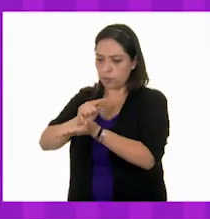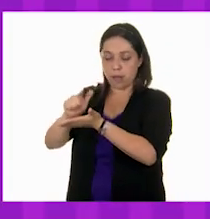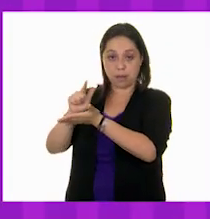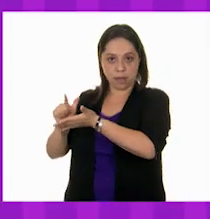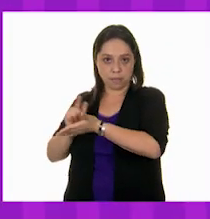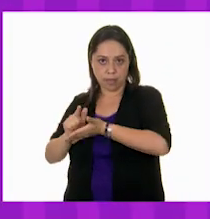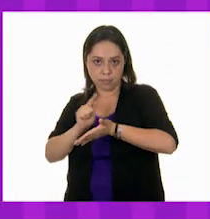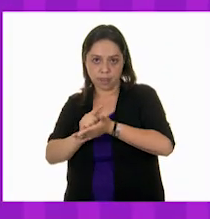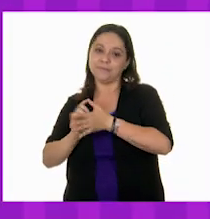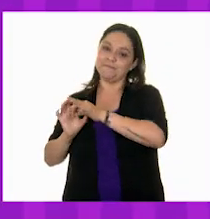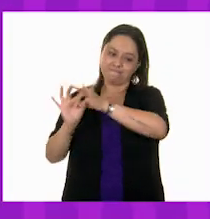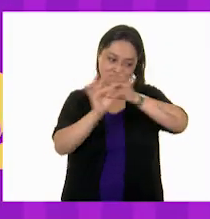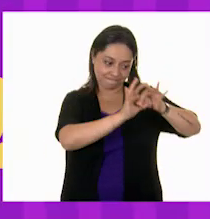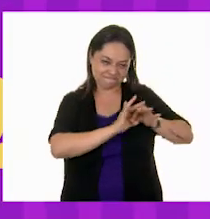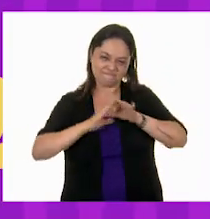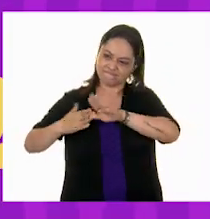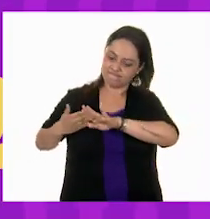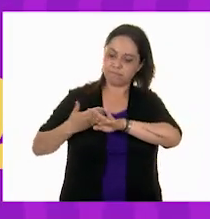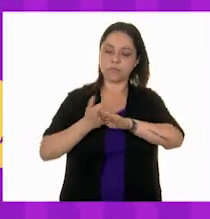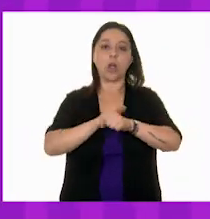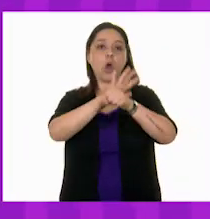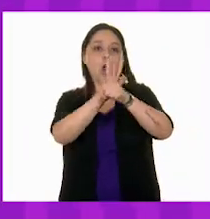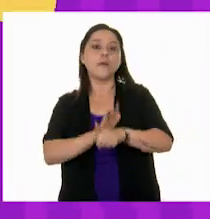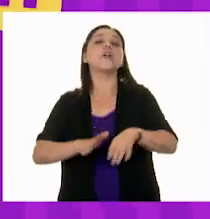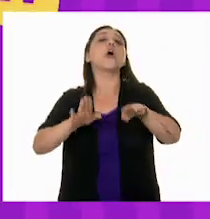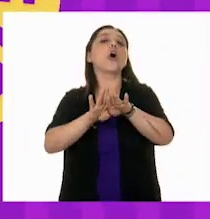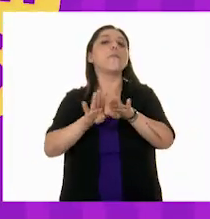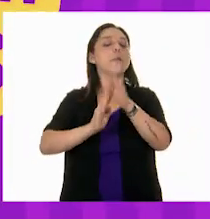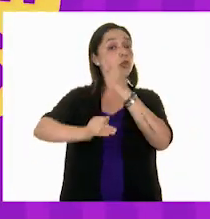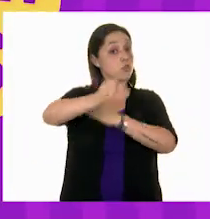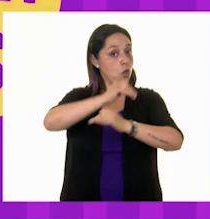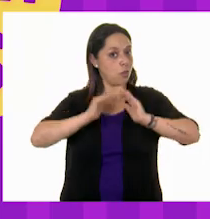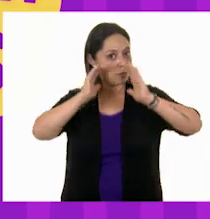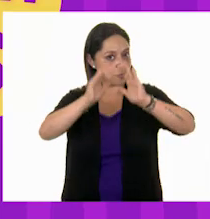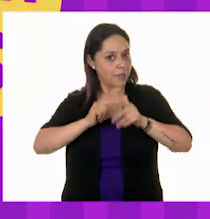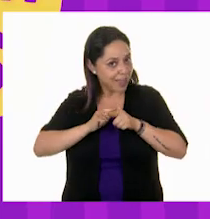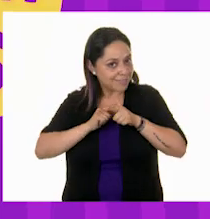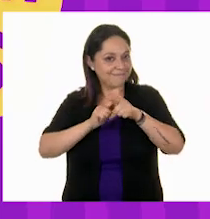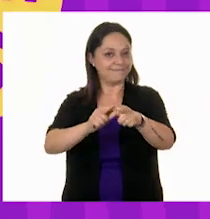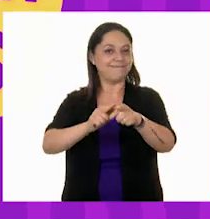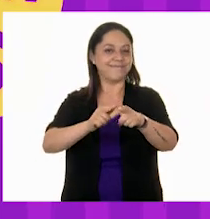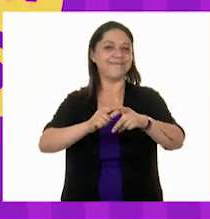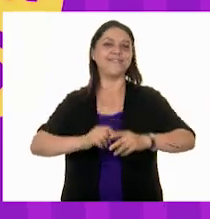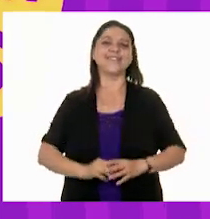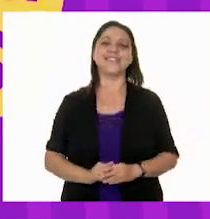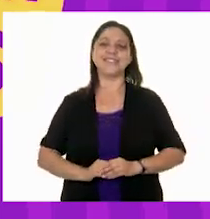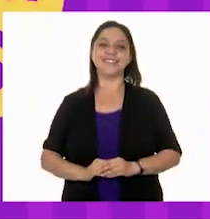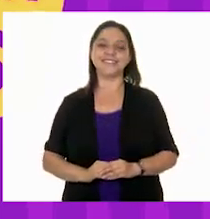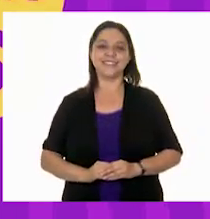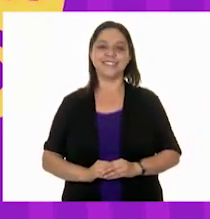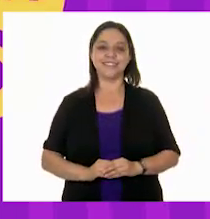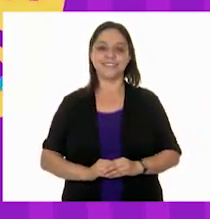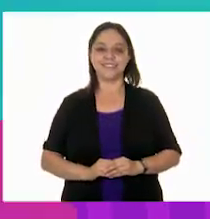Sigamos luchando juntos contra este virus, cuidándonos los unos a los otros.